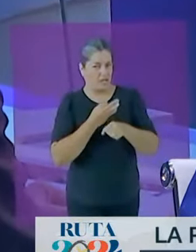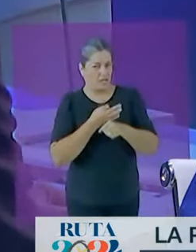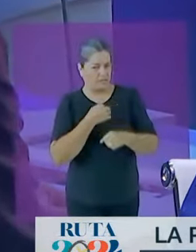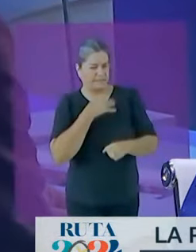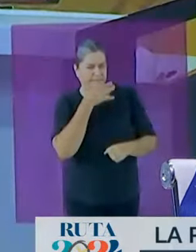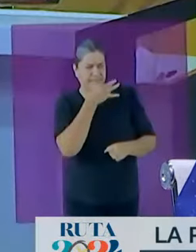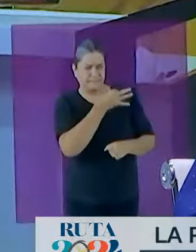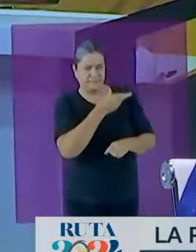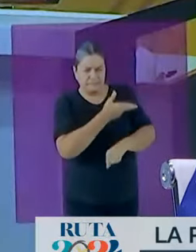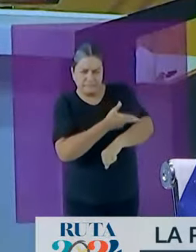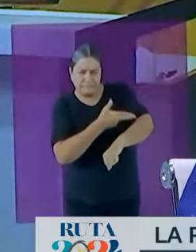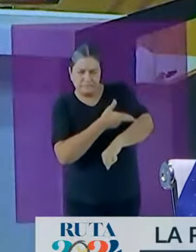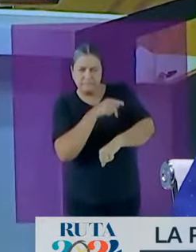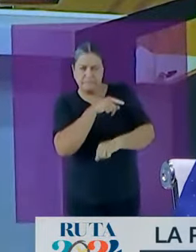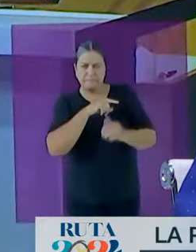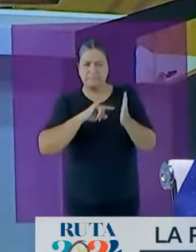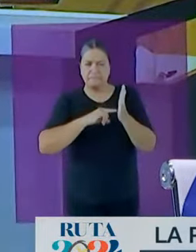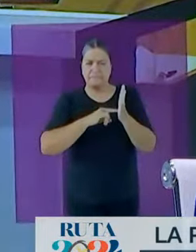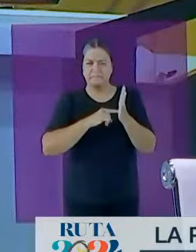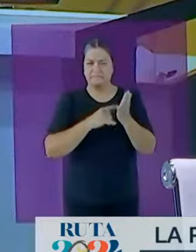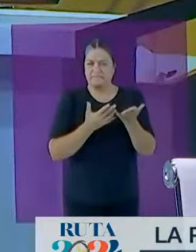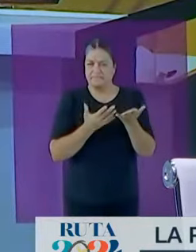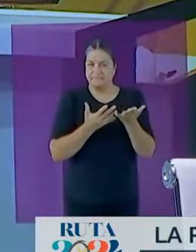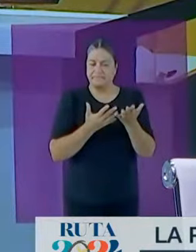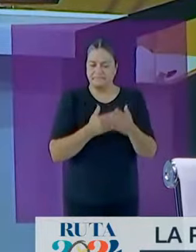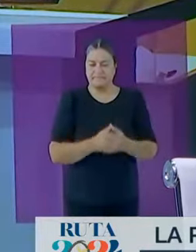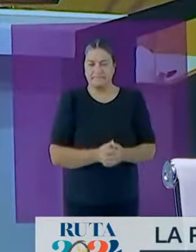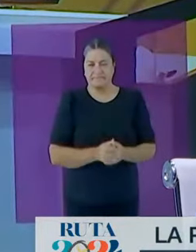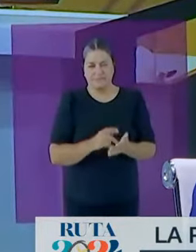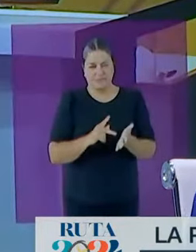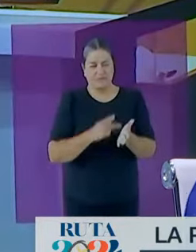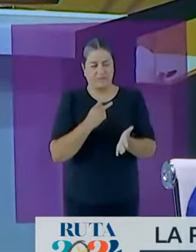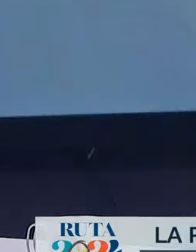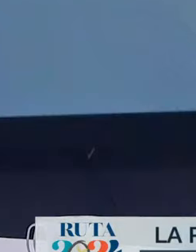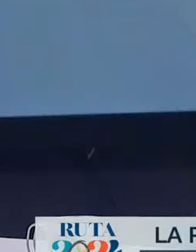nacional e internacional, fue comprada y distribuida. Es decir,